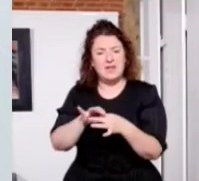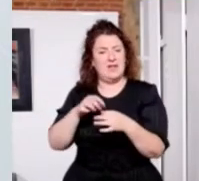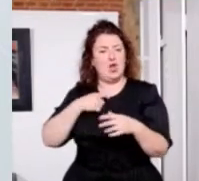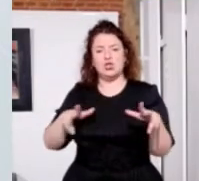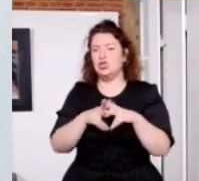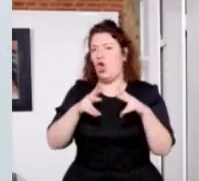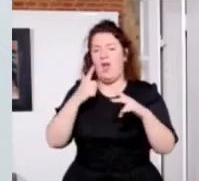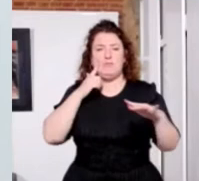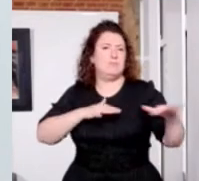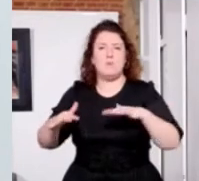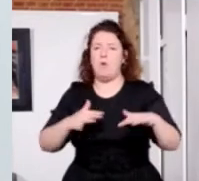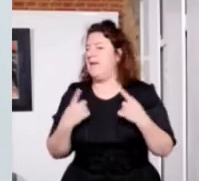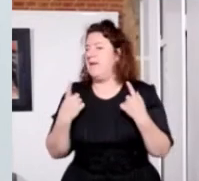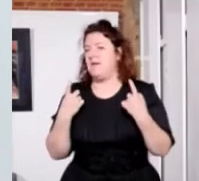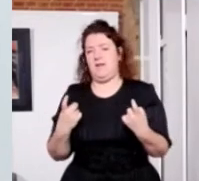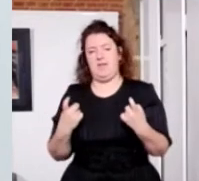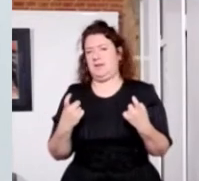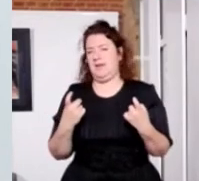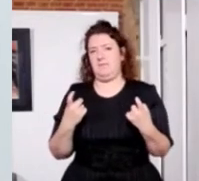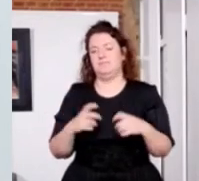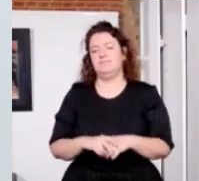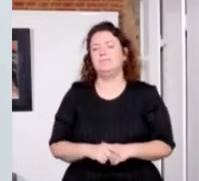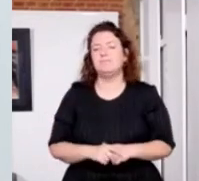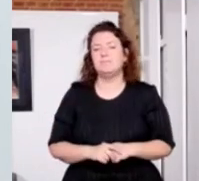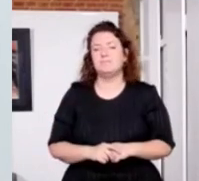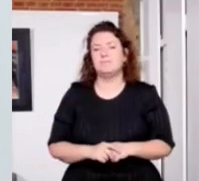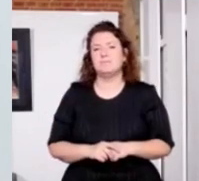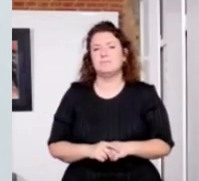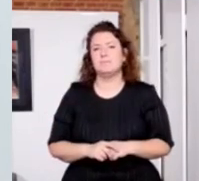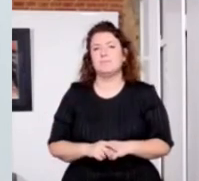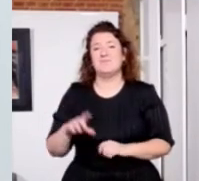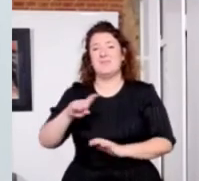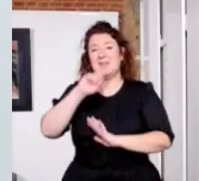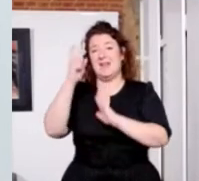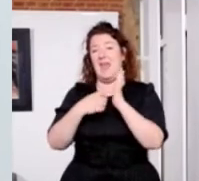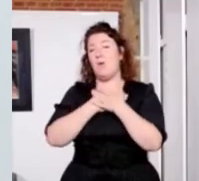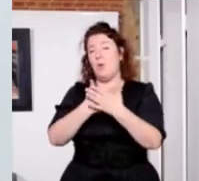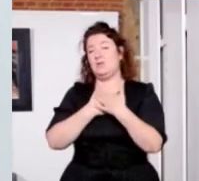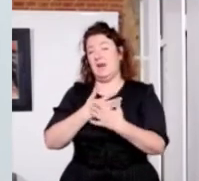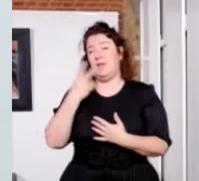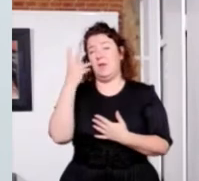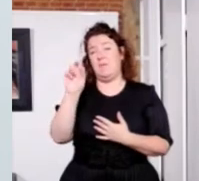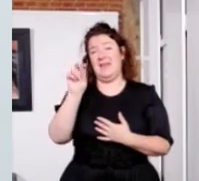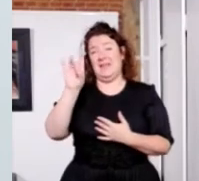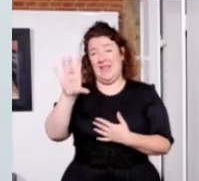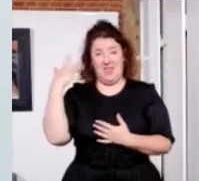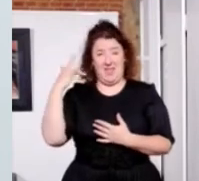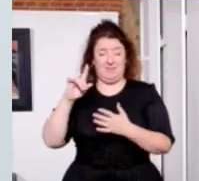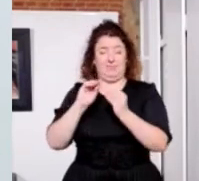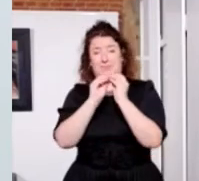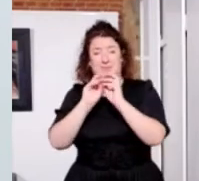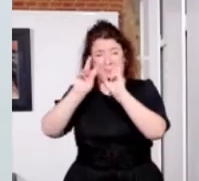¿no? Cuando se actualizó la Ley del Voluntariado en el año 2015, bueno, una de